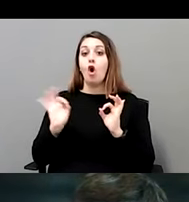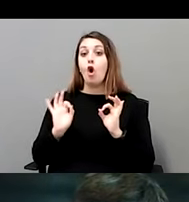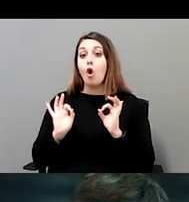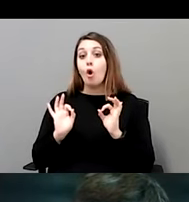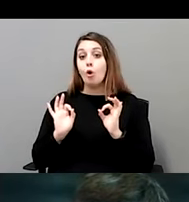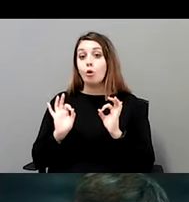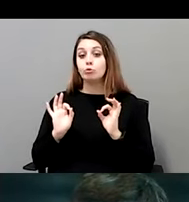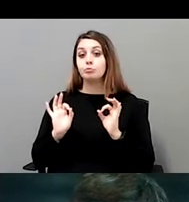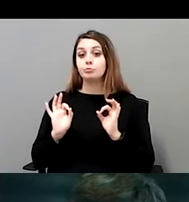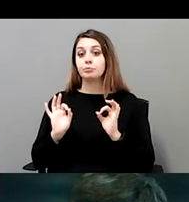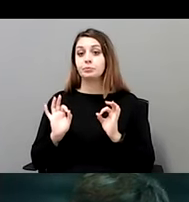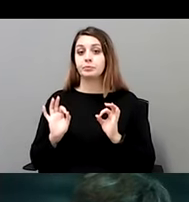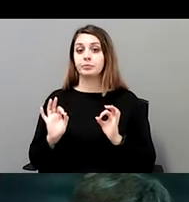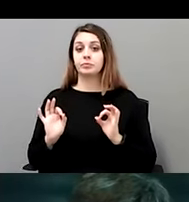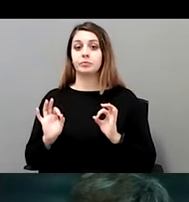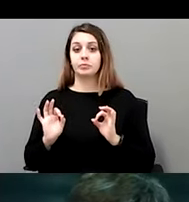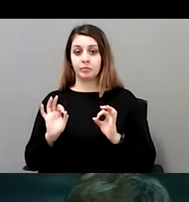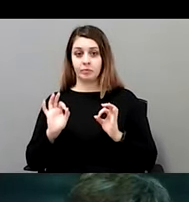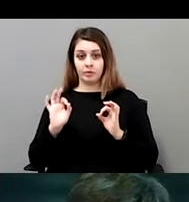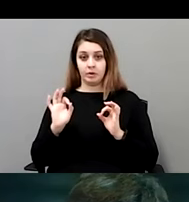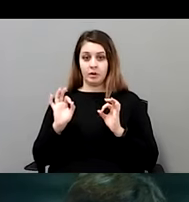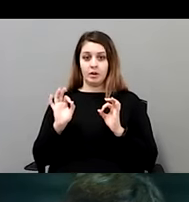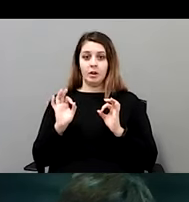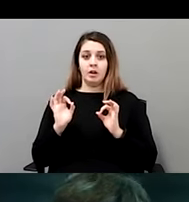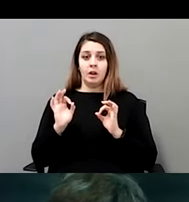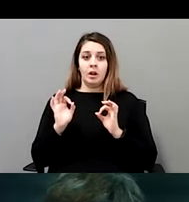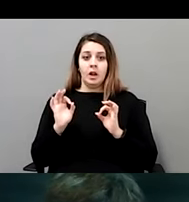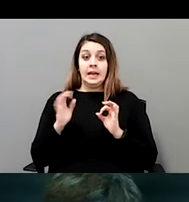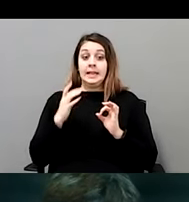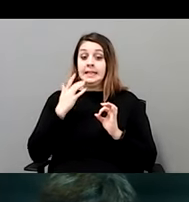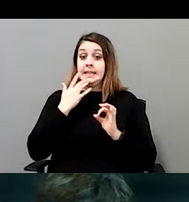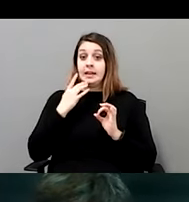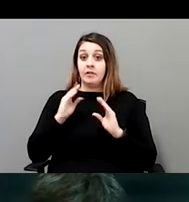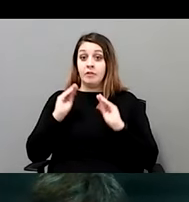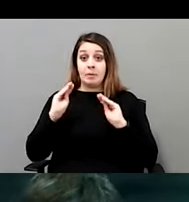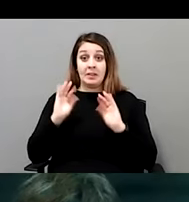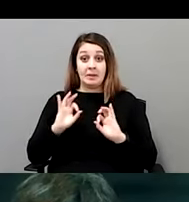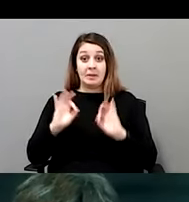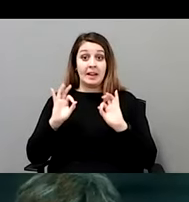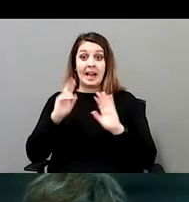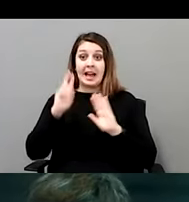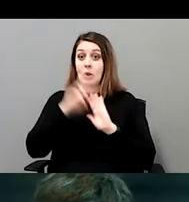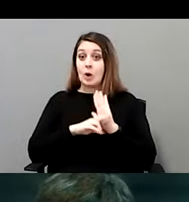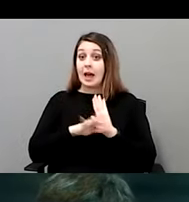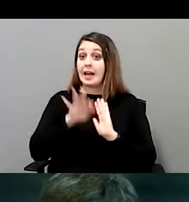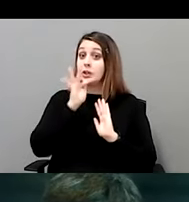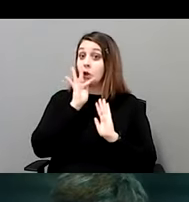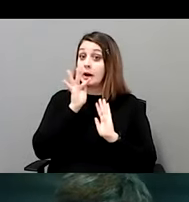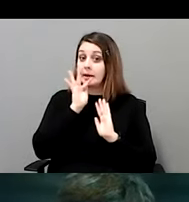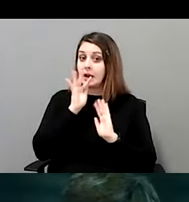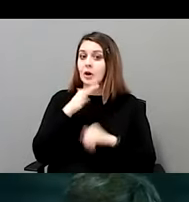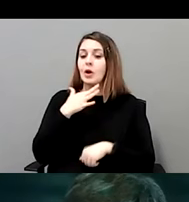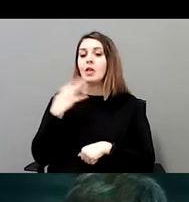en la actualidad esa formación específica aún no está regulada, tiene